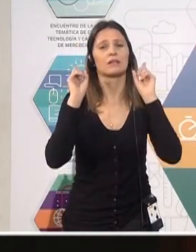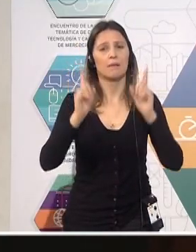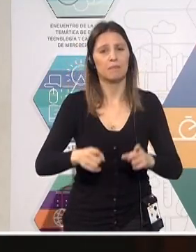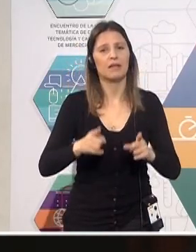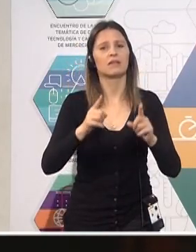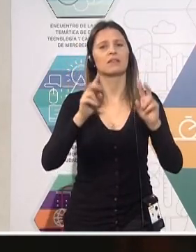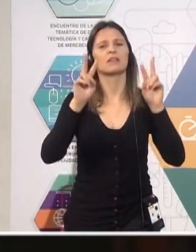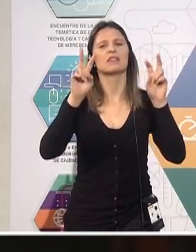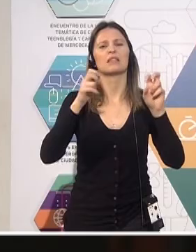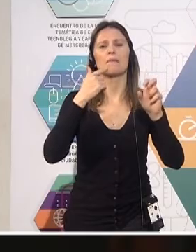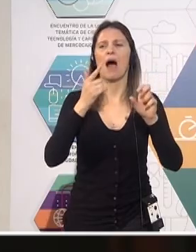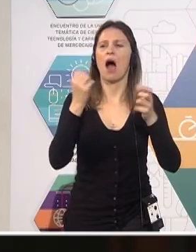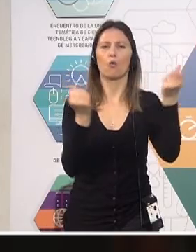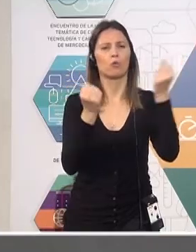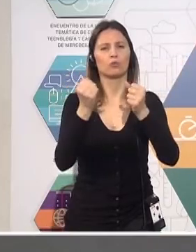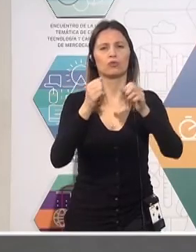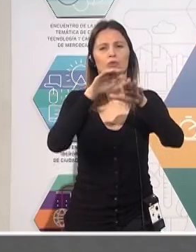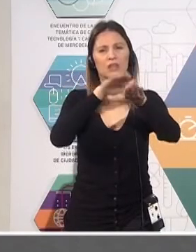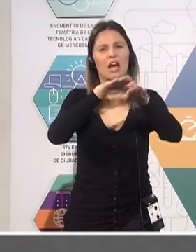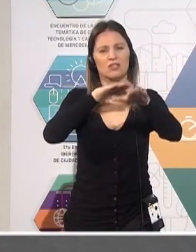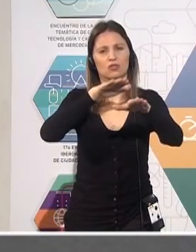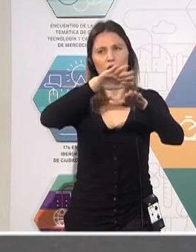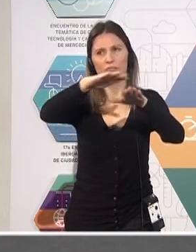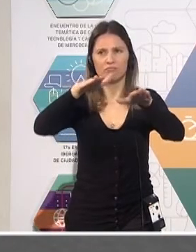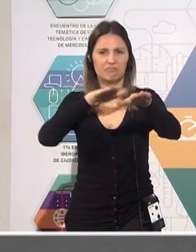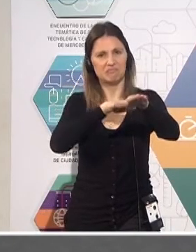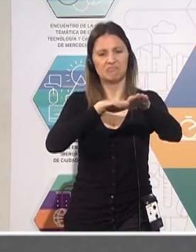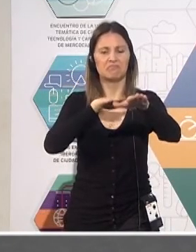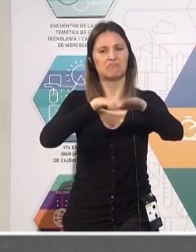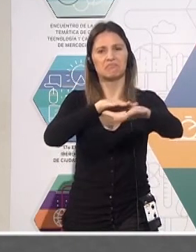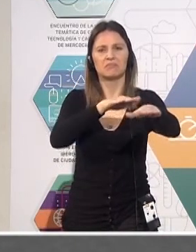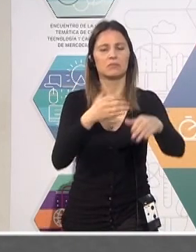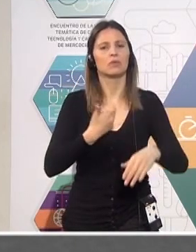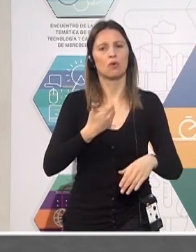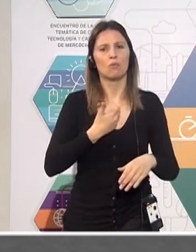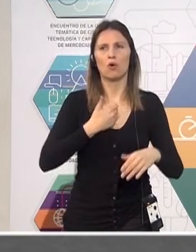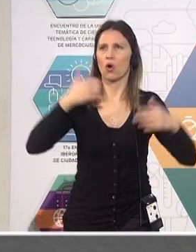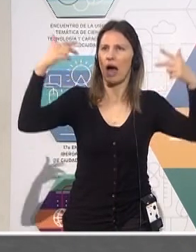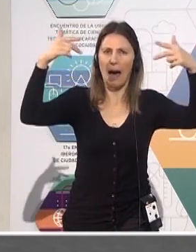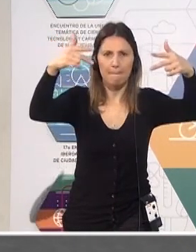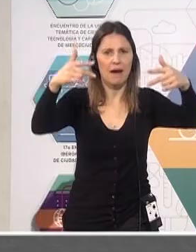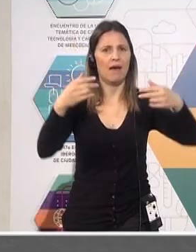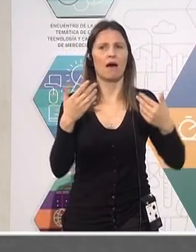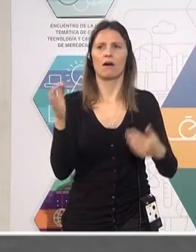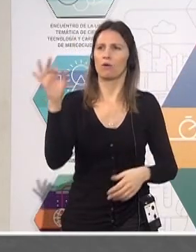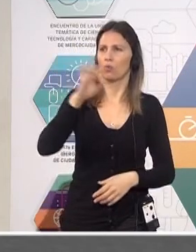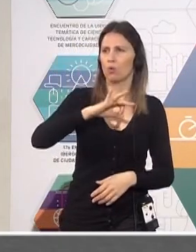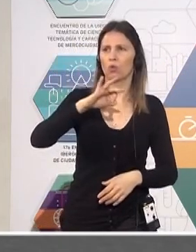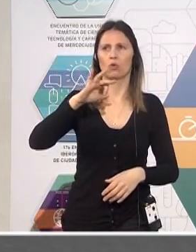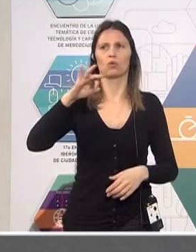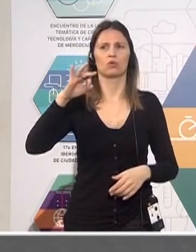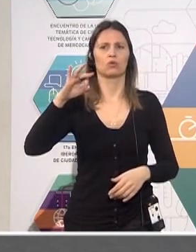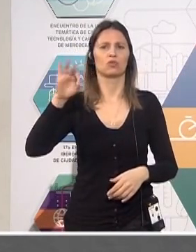tema de parking y estacionamiento con alguna tecnología de yo te sea por cámaras o sea por sensores